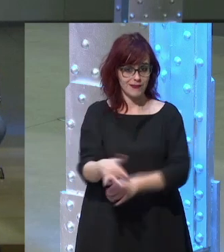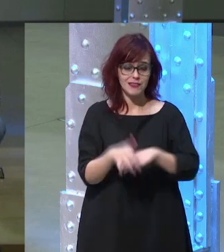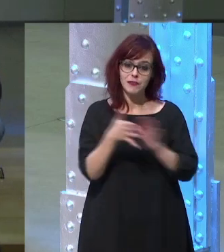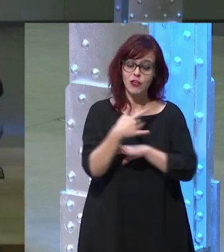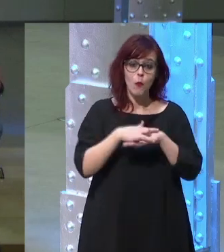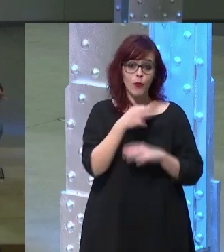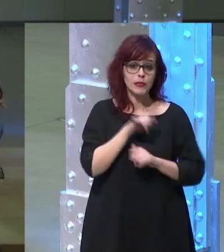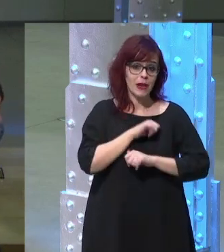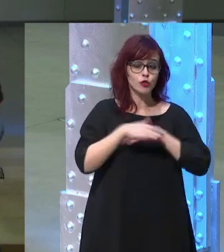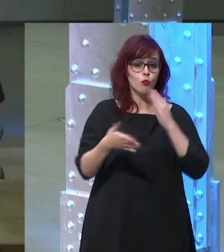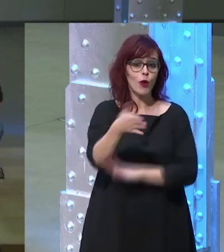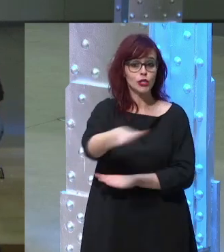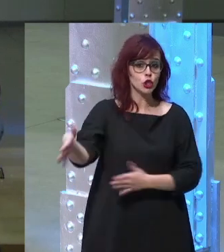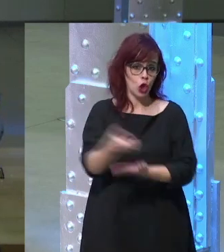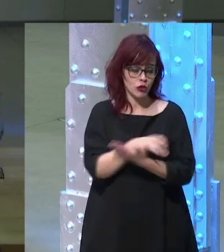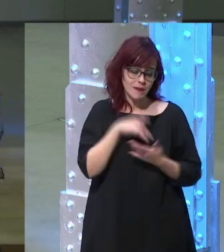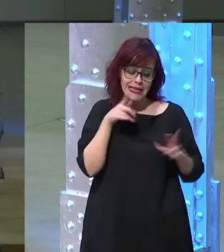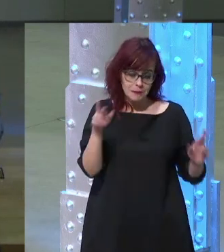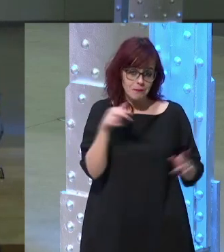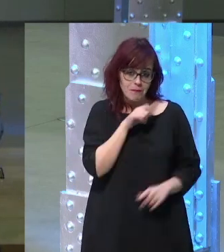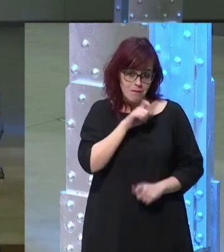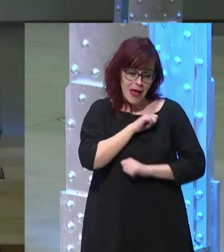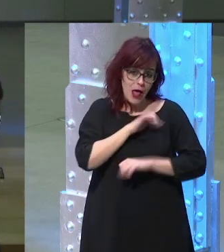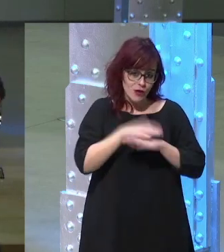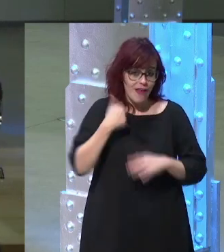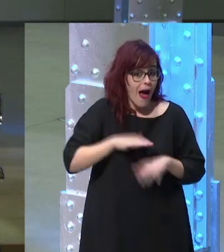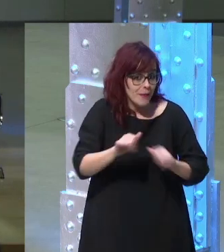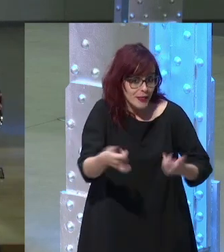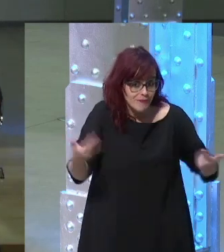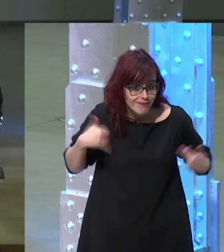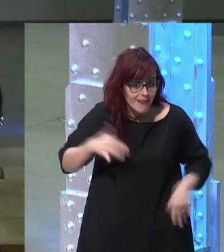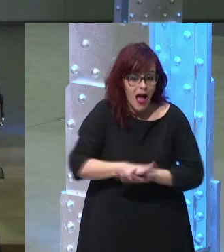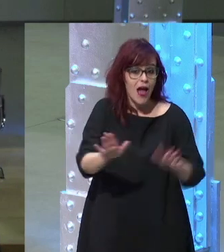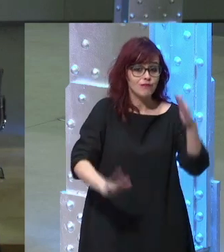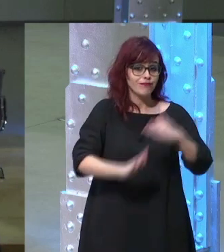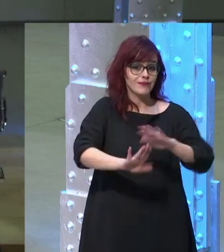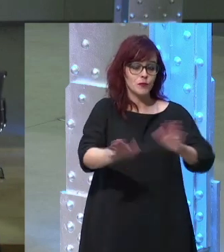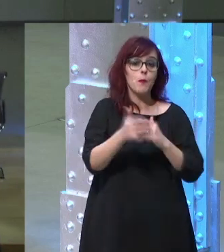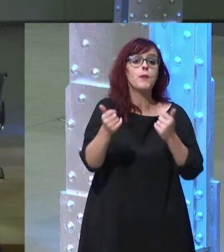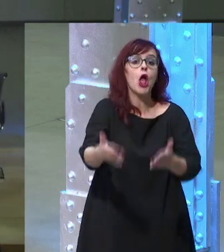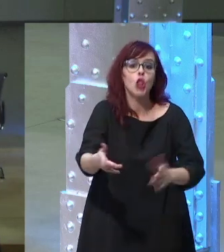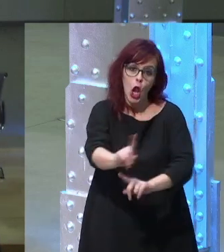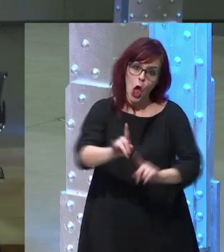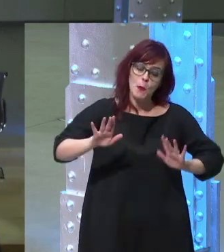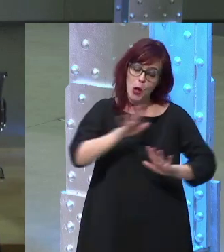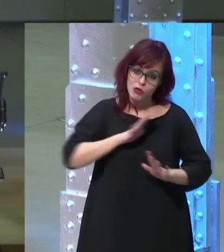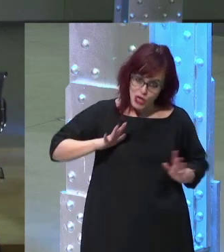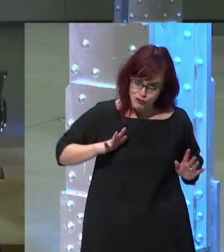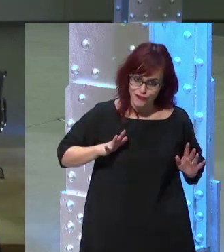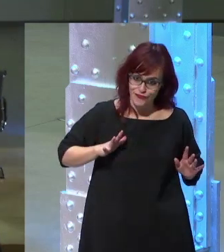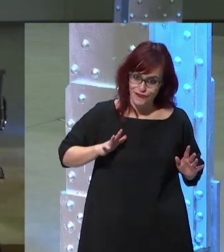todos acabemos muertos. Esto es una cosa que os afirmo ya desde entrada, no sé si lo sabíais, pero no prevemos que sea pronto.